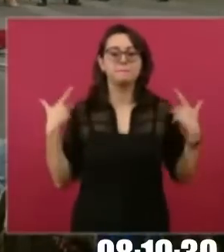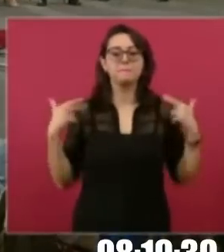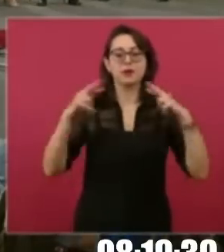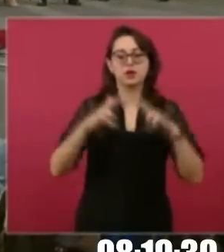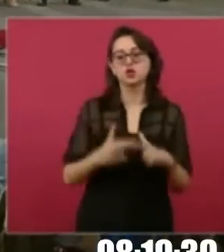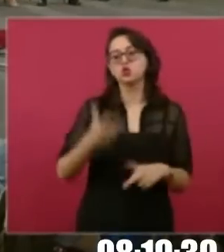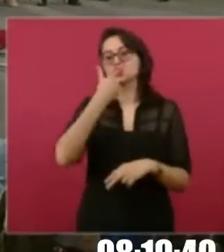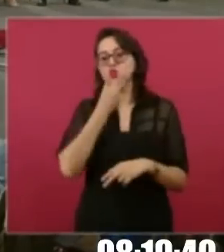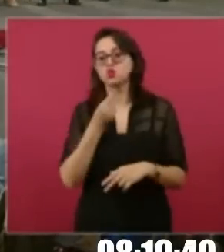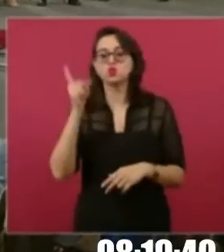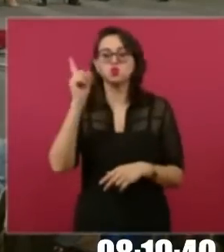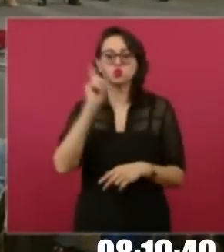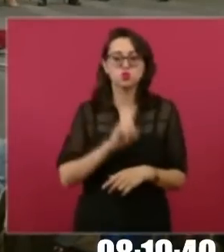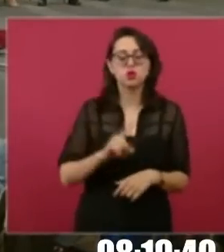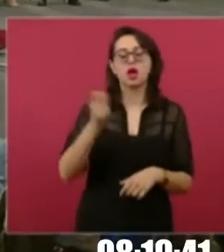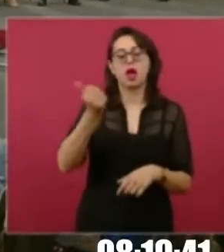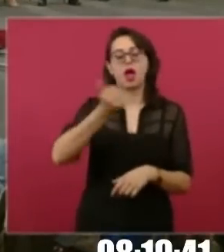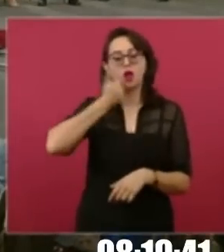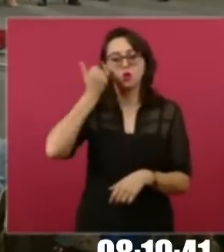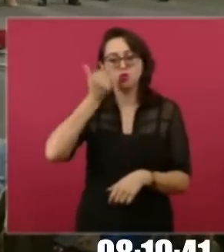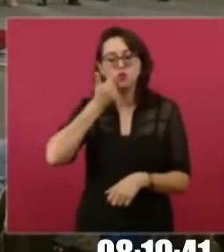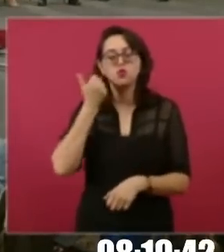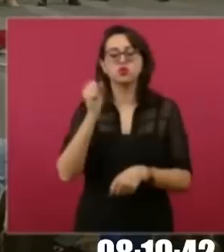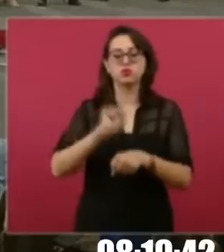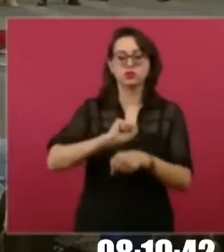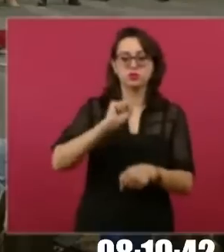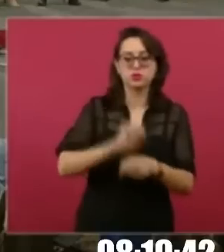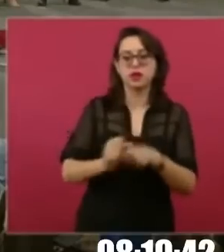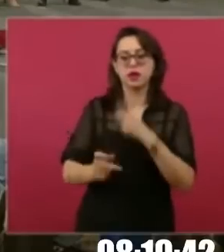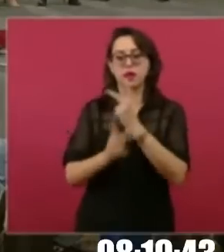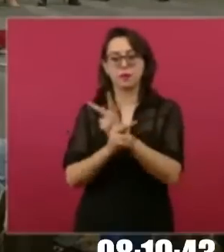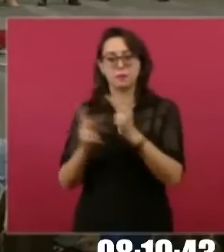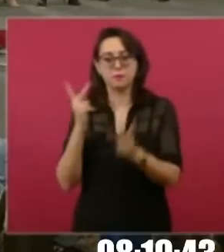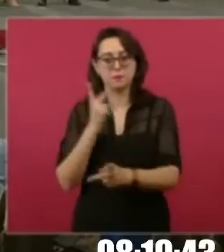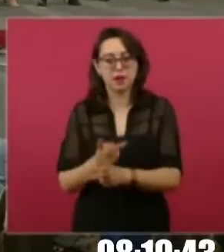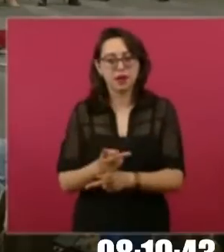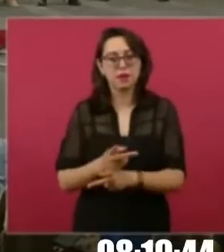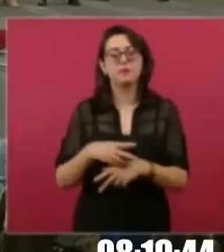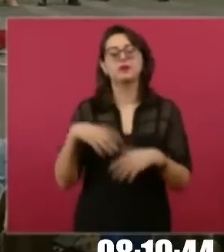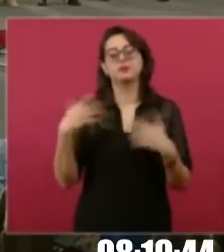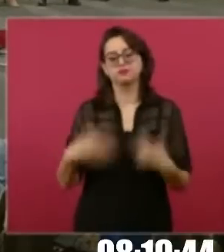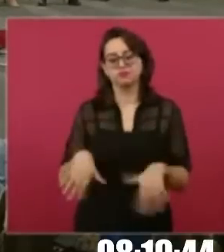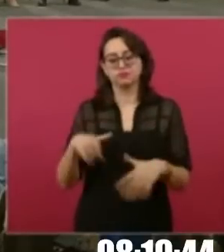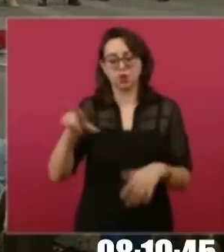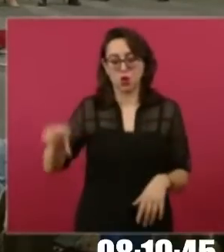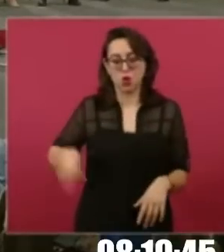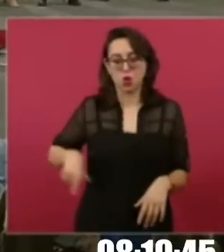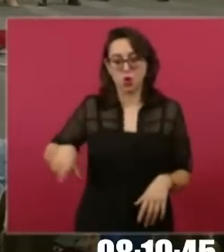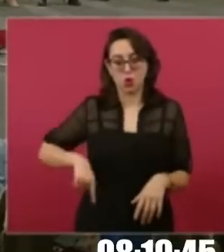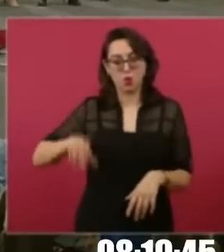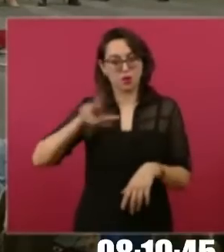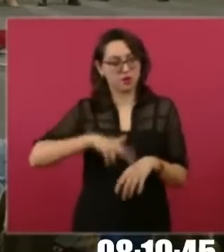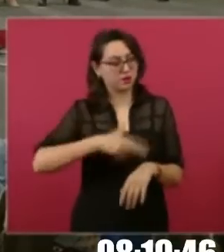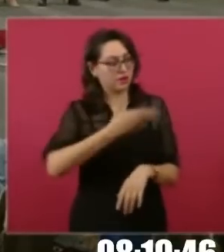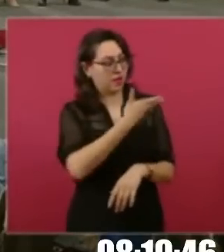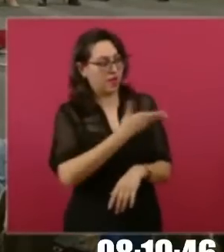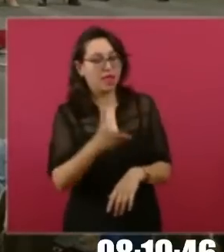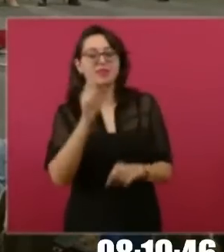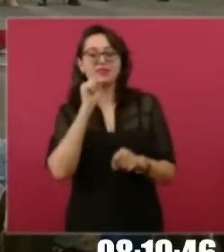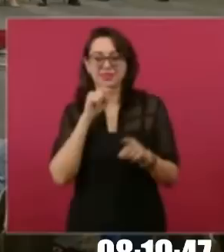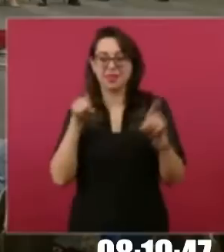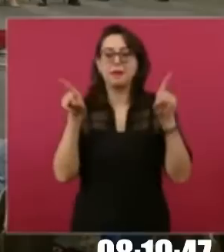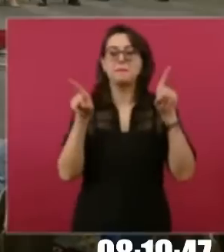los estudiantes de secundaria y media superior particularmente también a los gobernadores que aquí se encuentran todos ellos